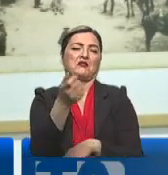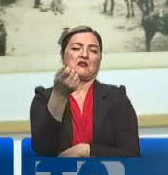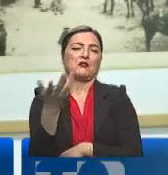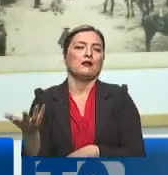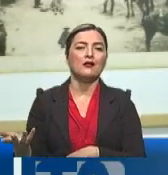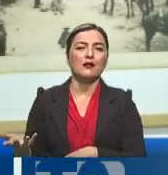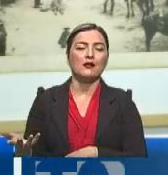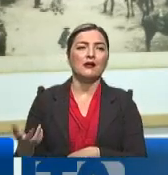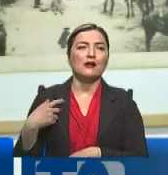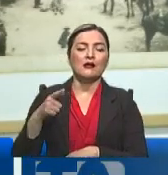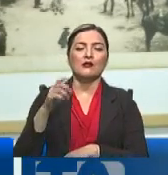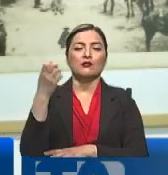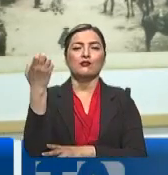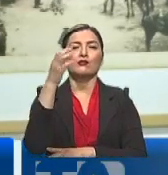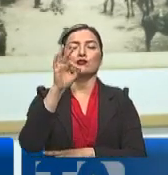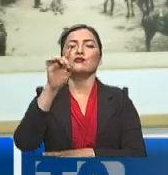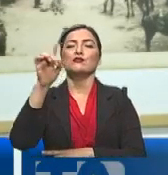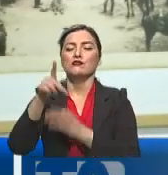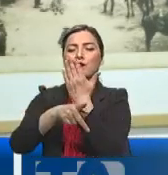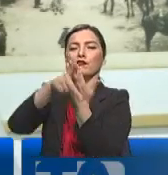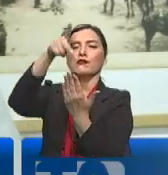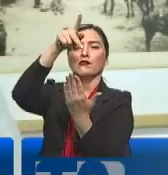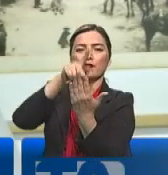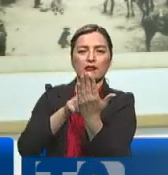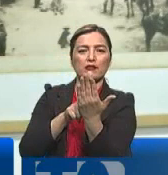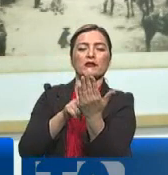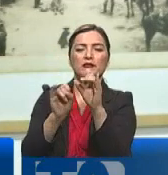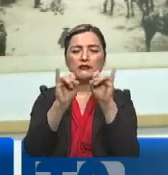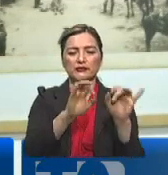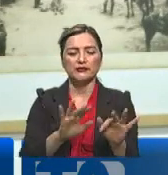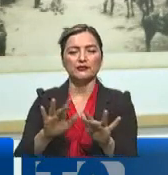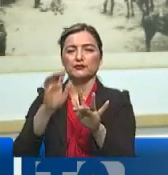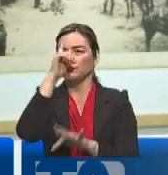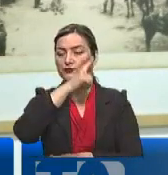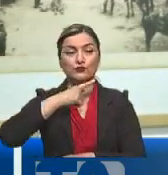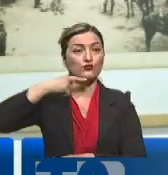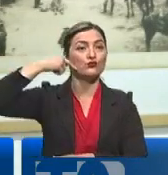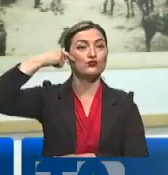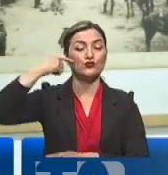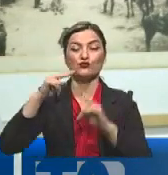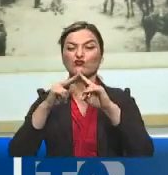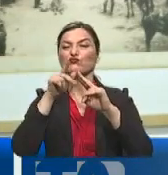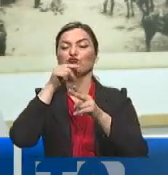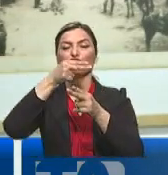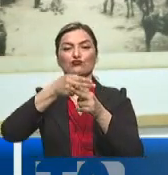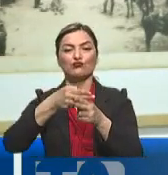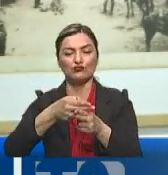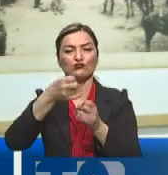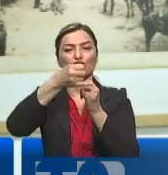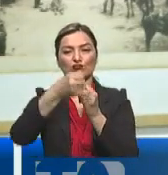hay el software en el EQ 911 para el reconocimiento facial, que son cámaras, obviamente, que